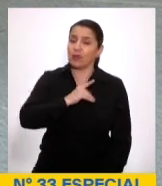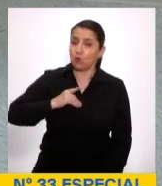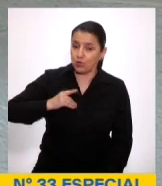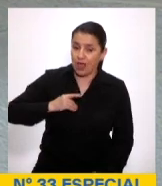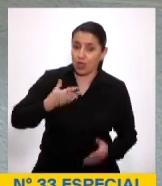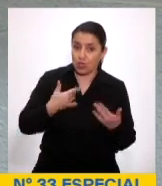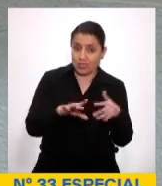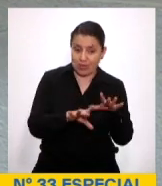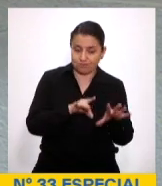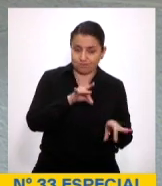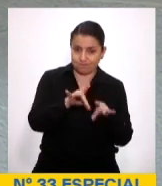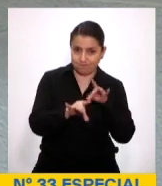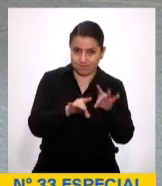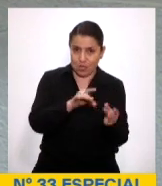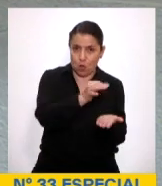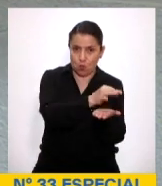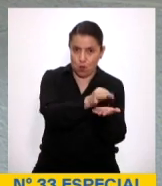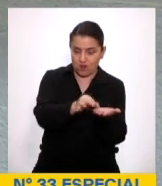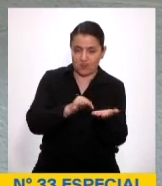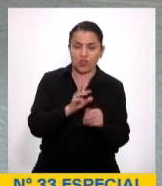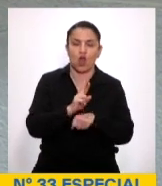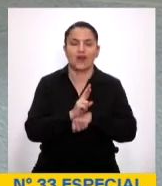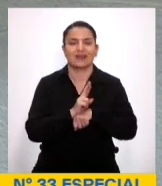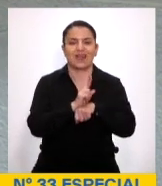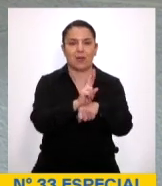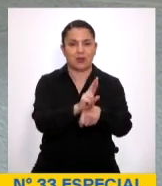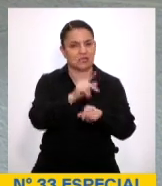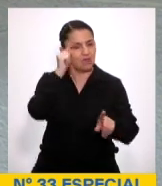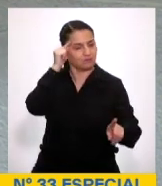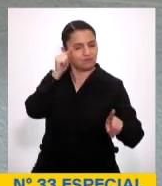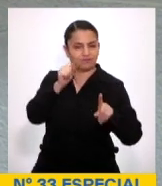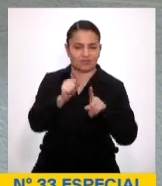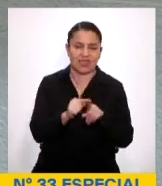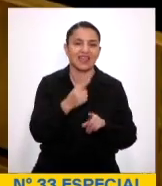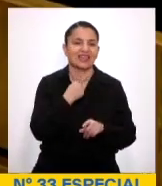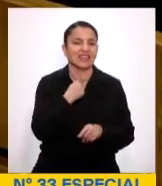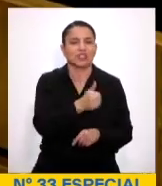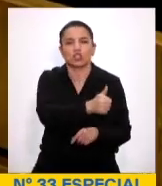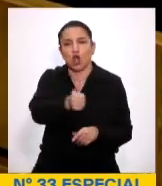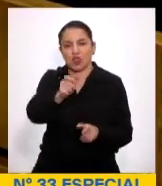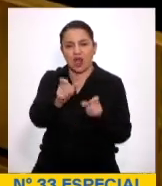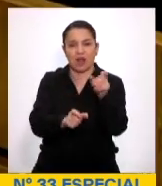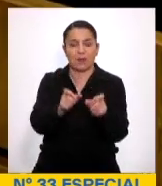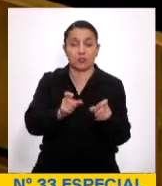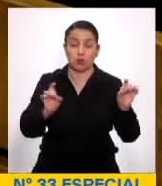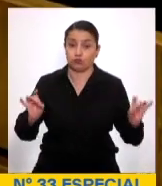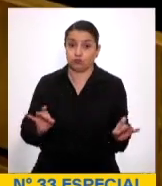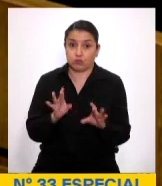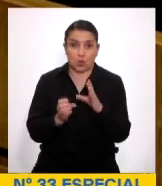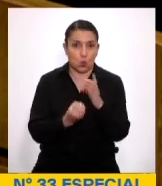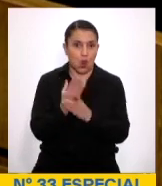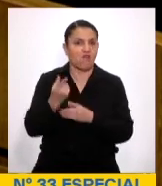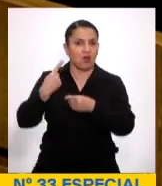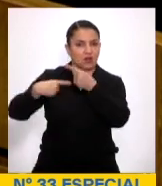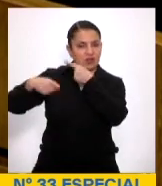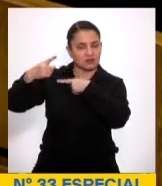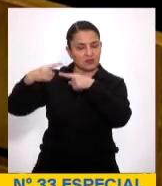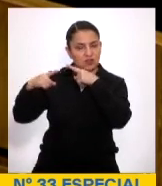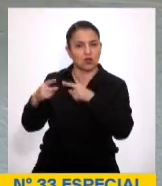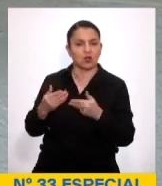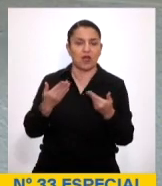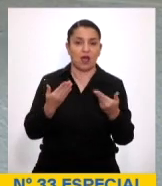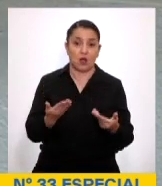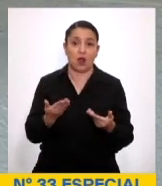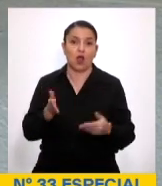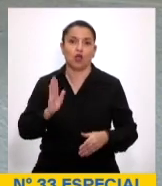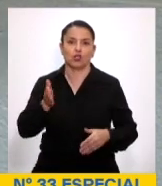por las provincias con el fin de representar los intereses de todos los habitantes algo inédito en nuestra historia no obstante que aún juraban